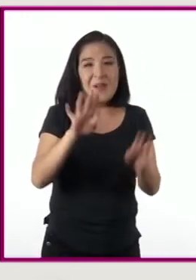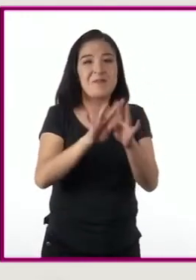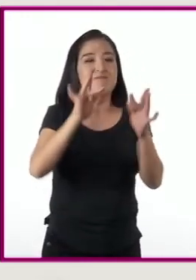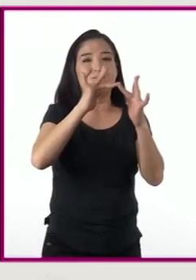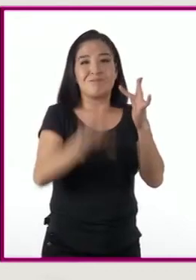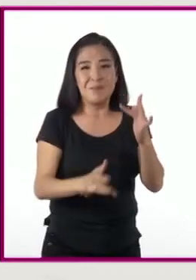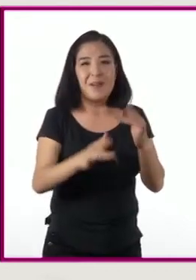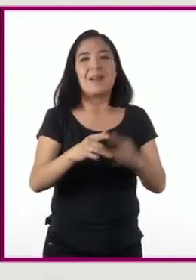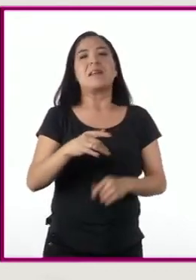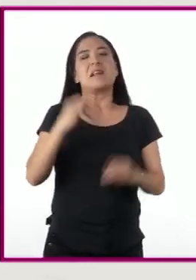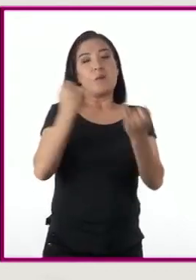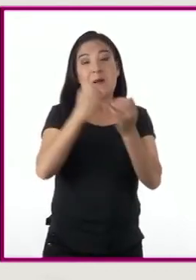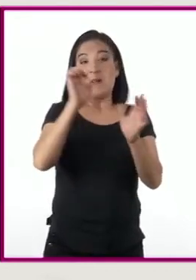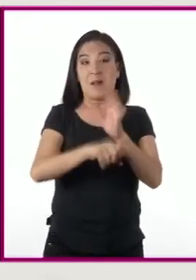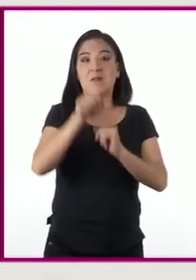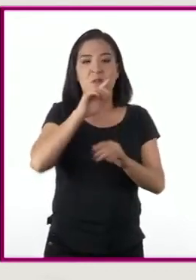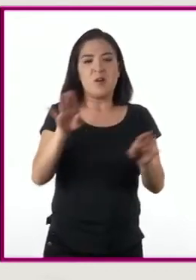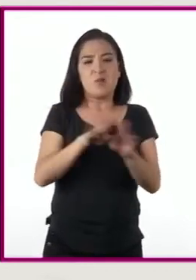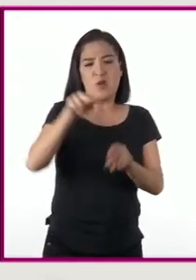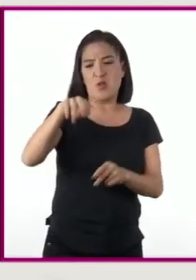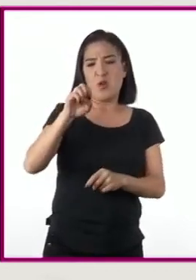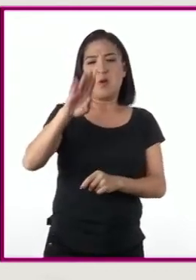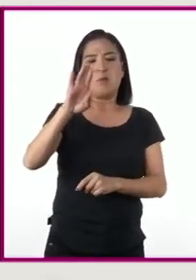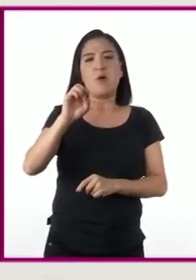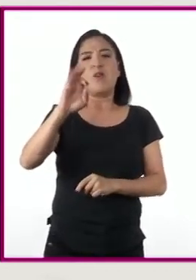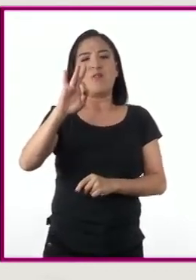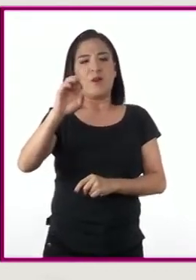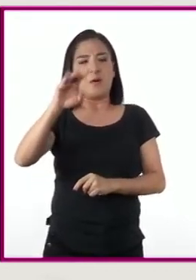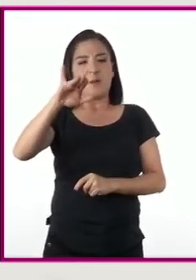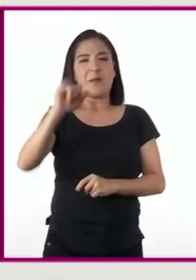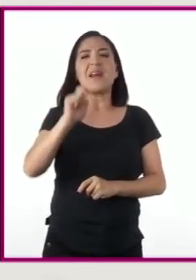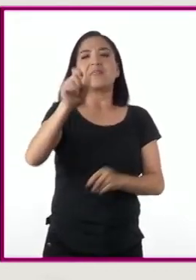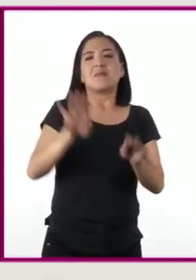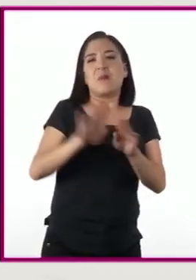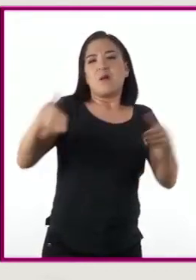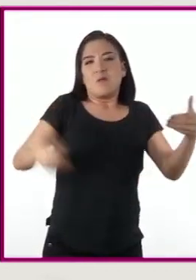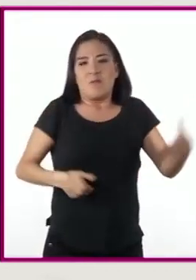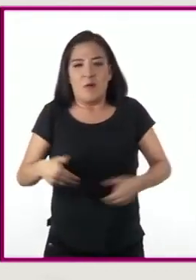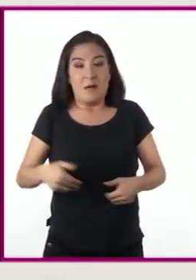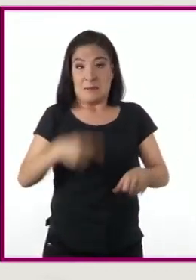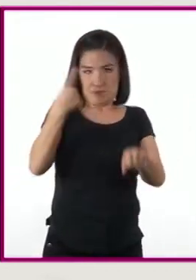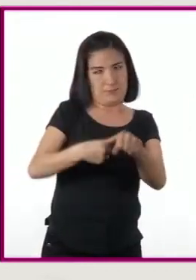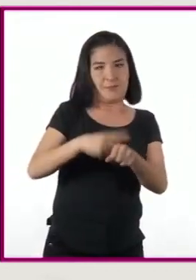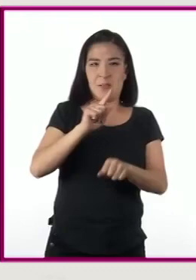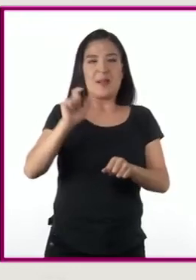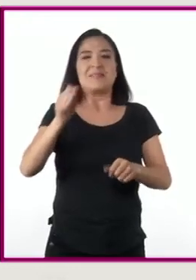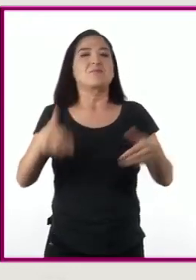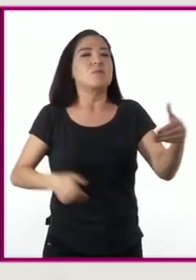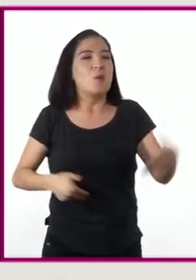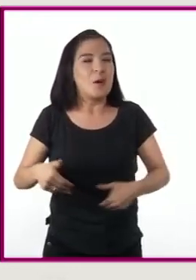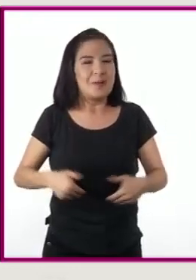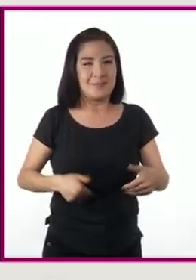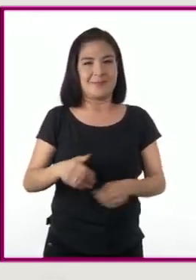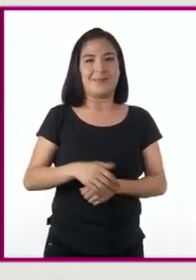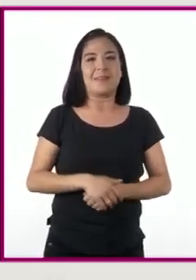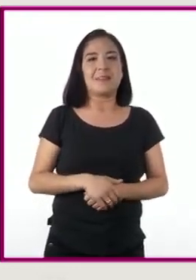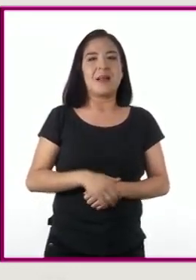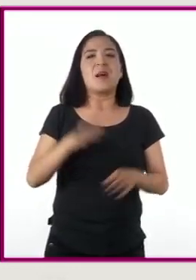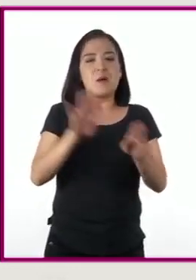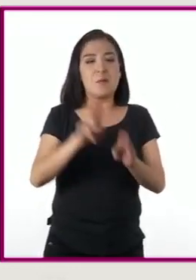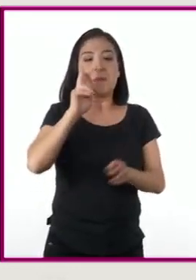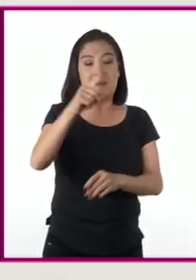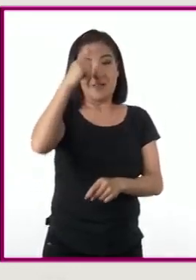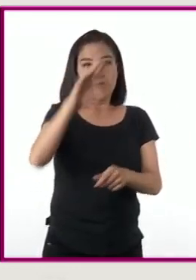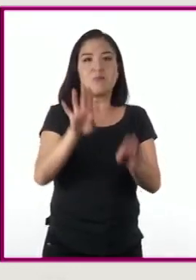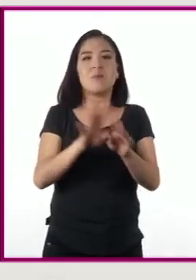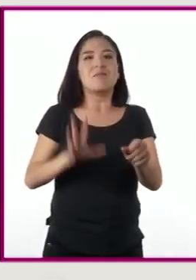es médico, nomofobia solo describe una molestia, no una enfermedad. Para completar las condiciones necesarias